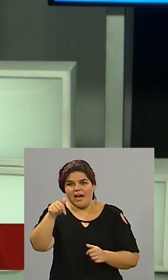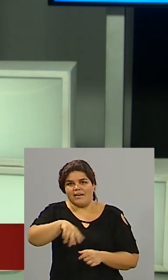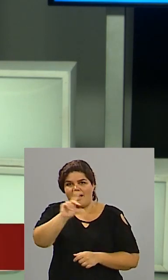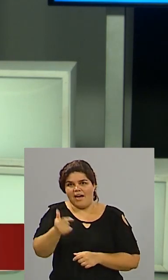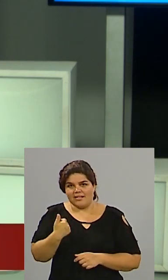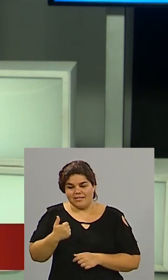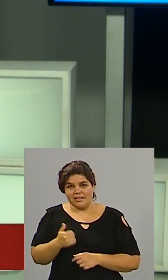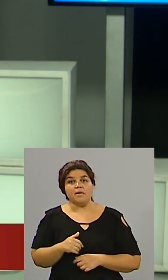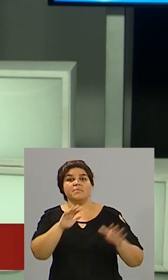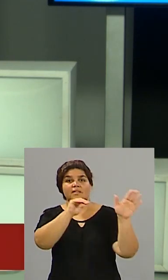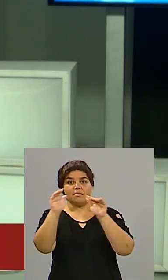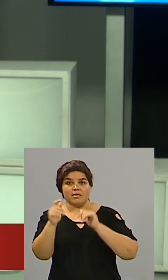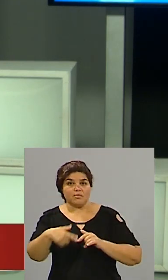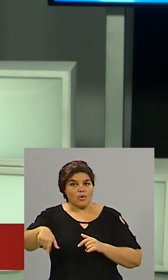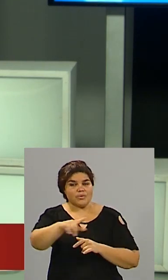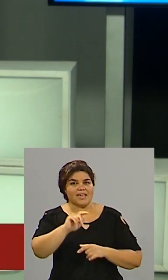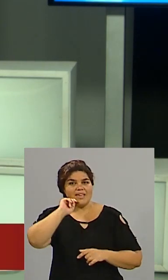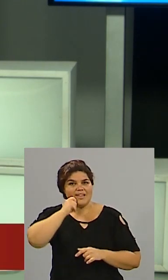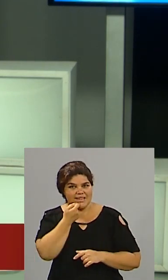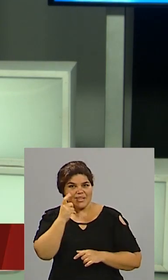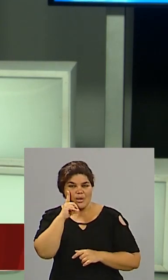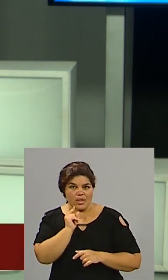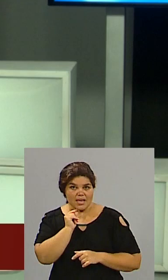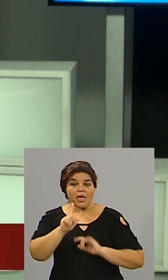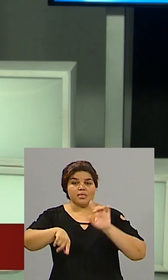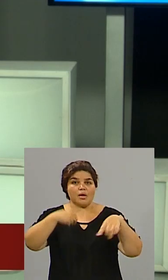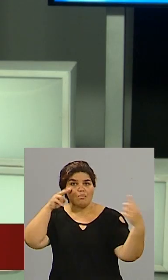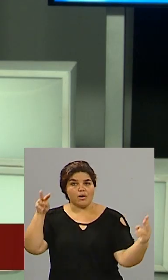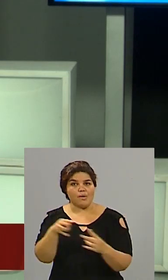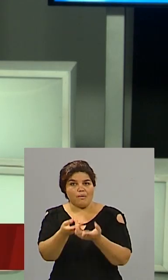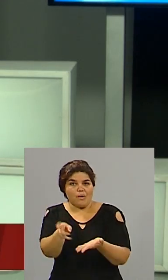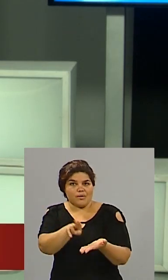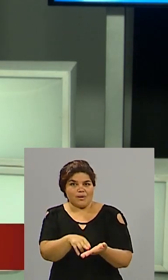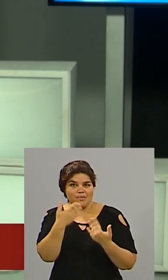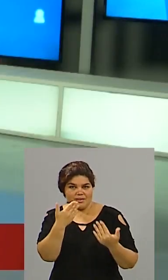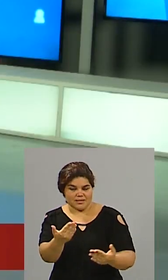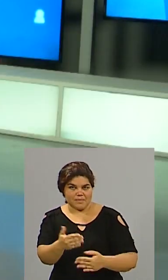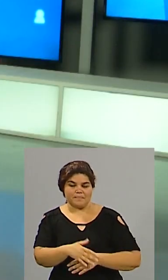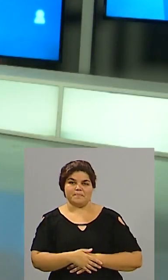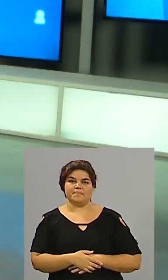despedimos, les deseamos a ustedes que tengan una buena jornada. Será hasta la próxima edición de Chat Político. Muchas gracias.